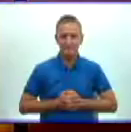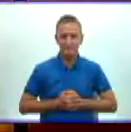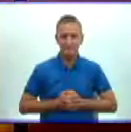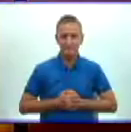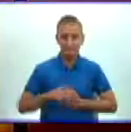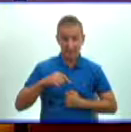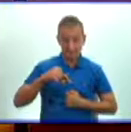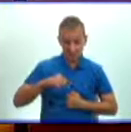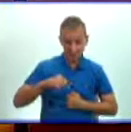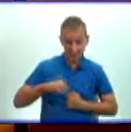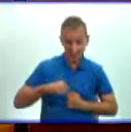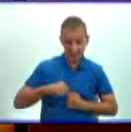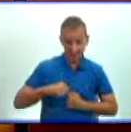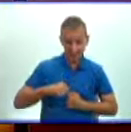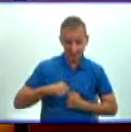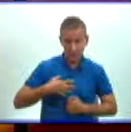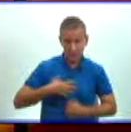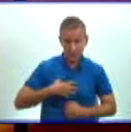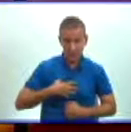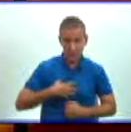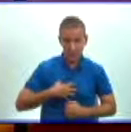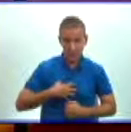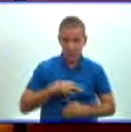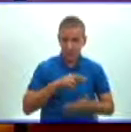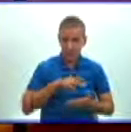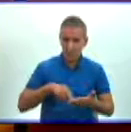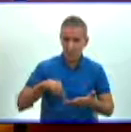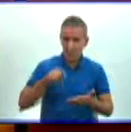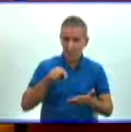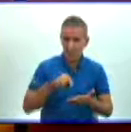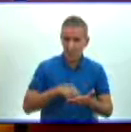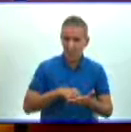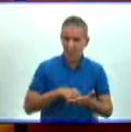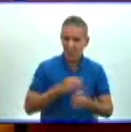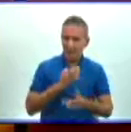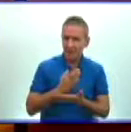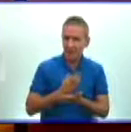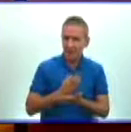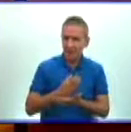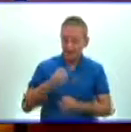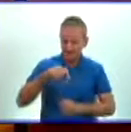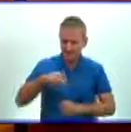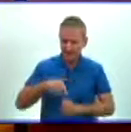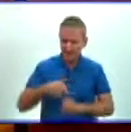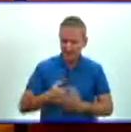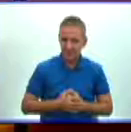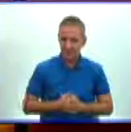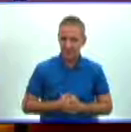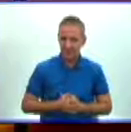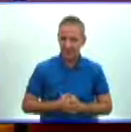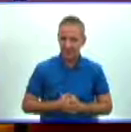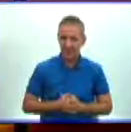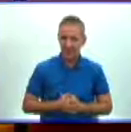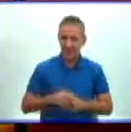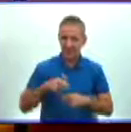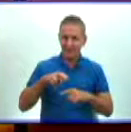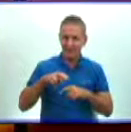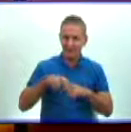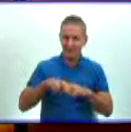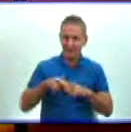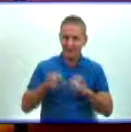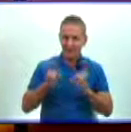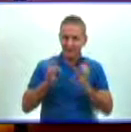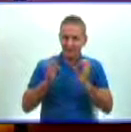aquí lo que teníamos planificado para la clase de hoy. Siéntanse seguros